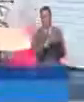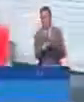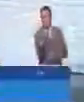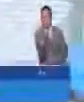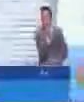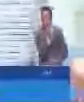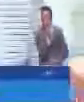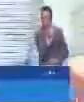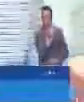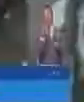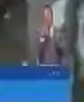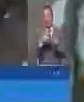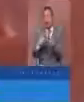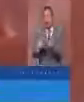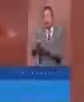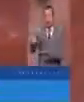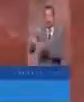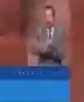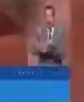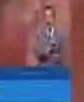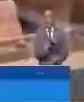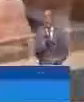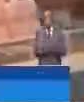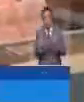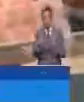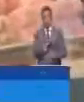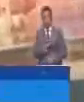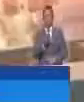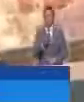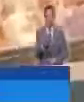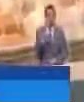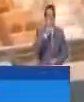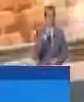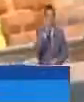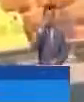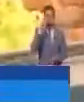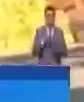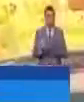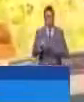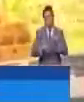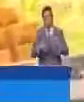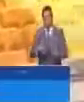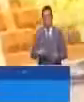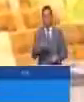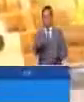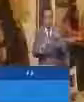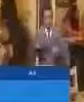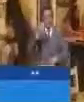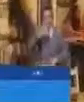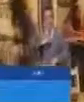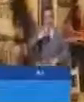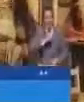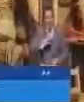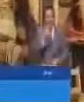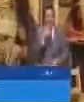cargos, mientras hay otros tantos locales donde los chilenos podrán seguir tomando helados tranquilos. La gente consume helado